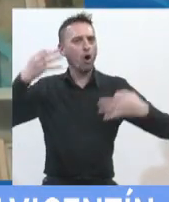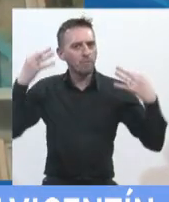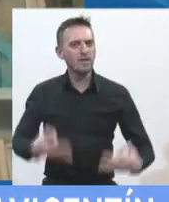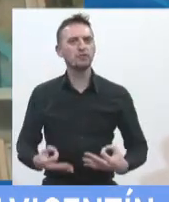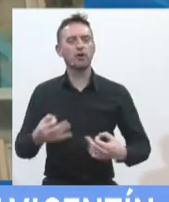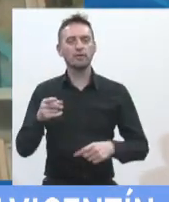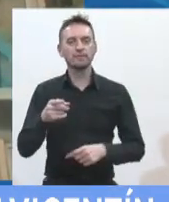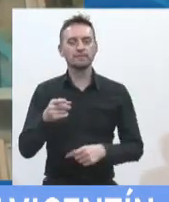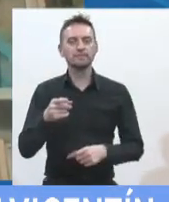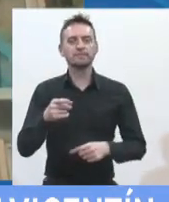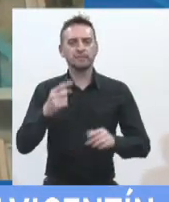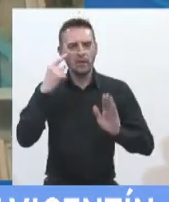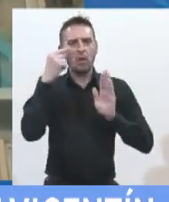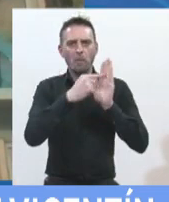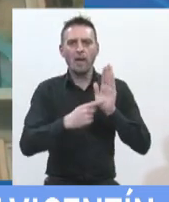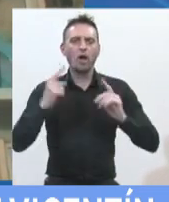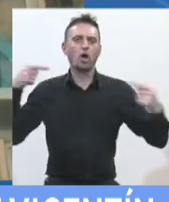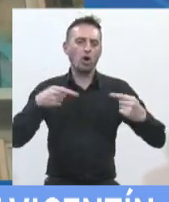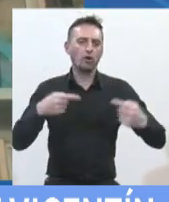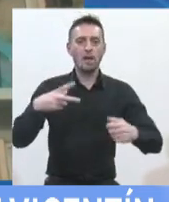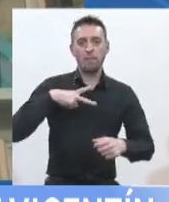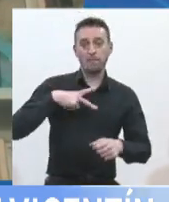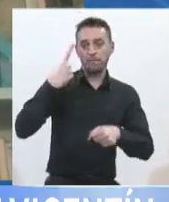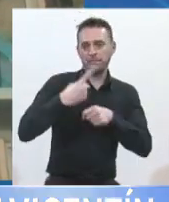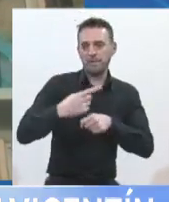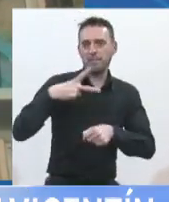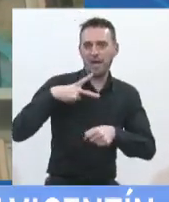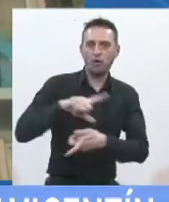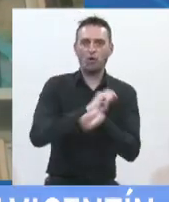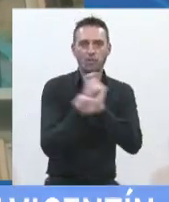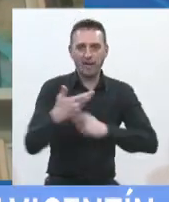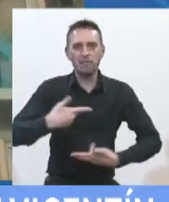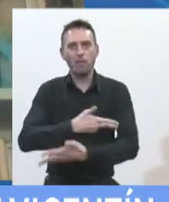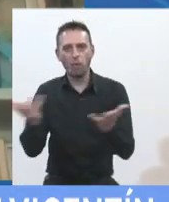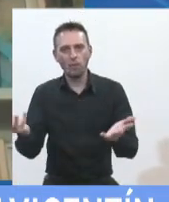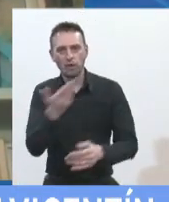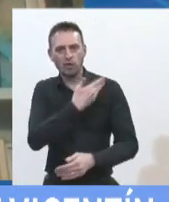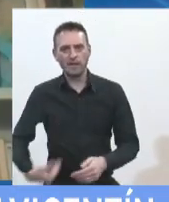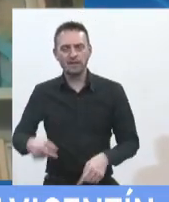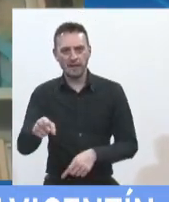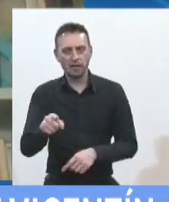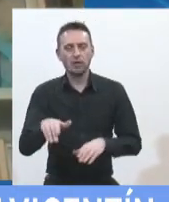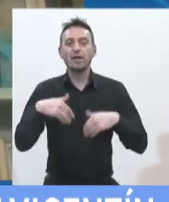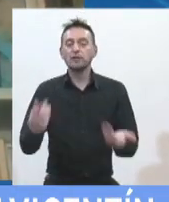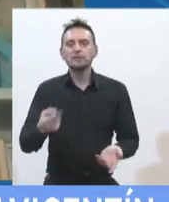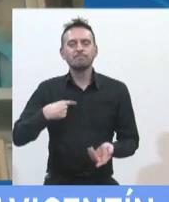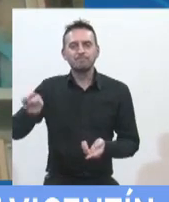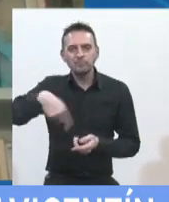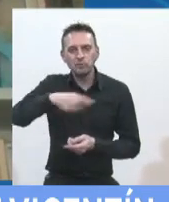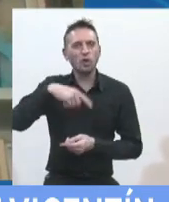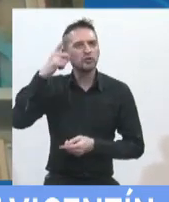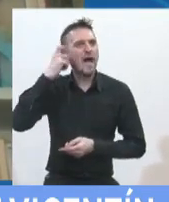pues ya son medidas contrapuestas privatización primero y estatización después pues nos cuesta mucho